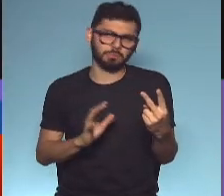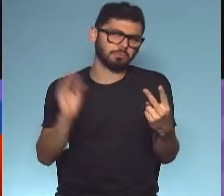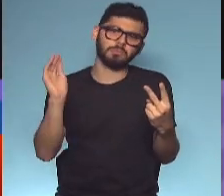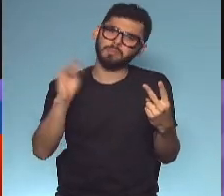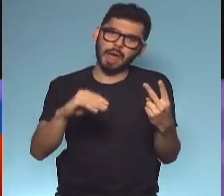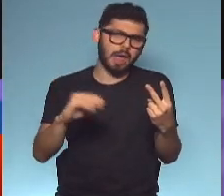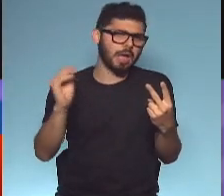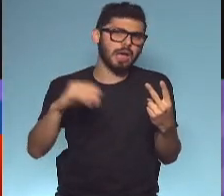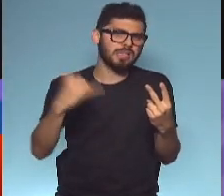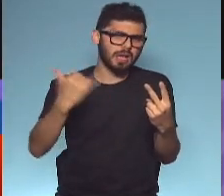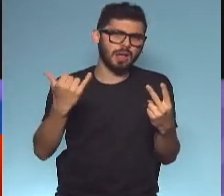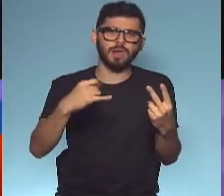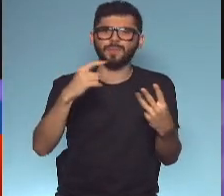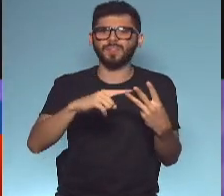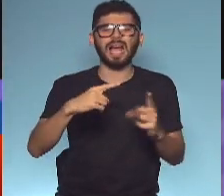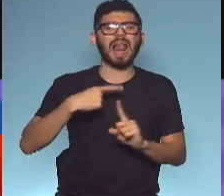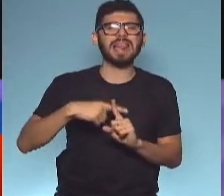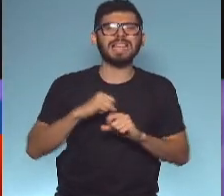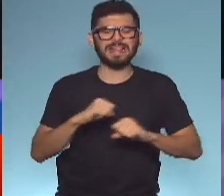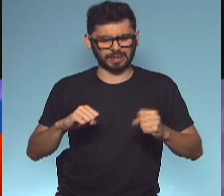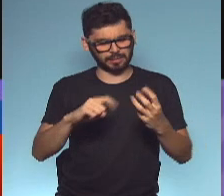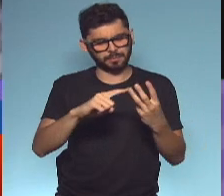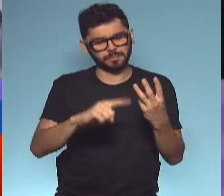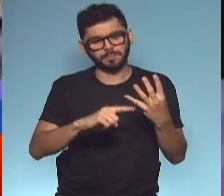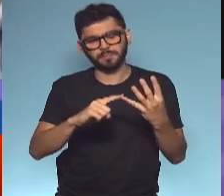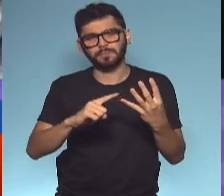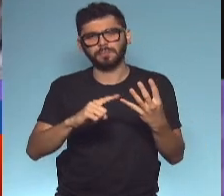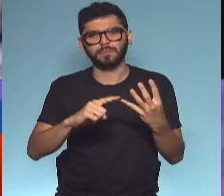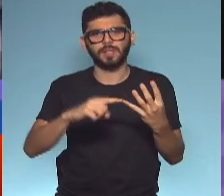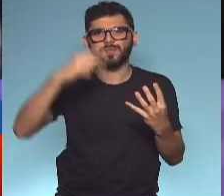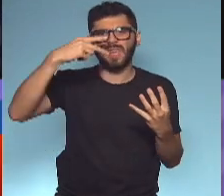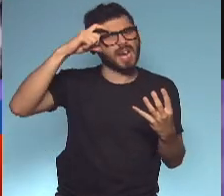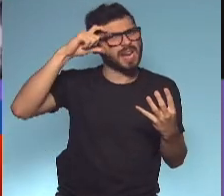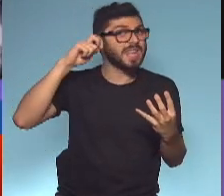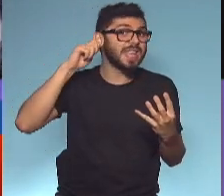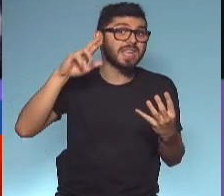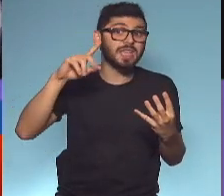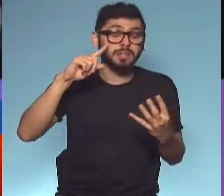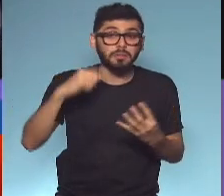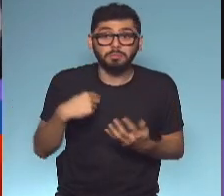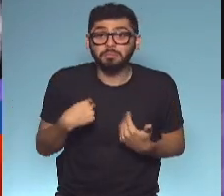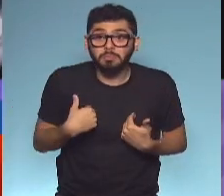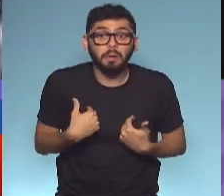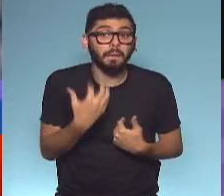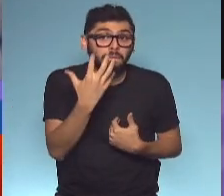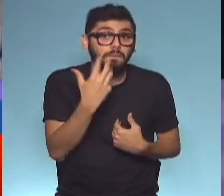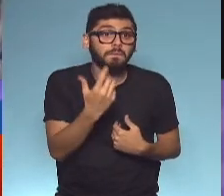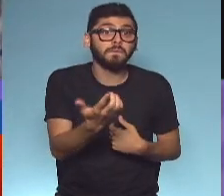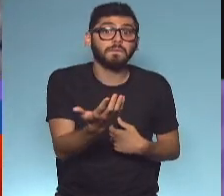aparecían Lilita Carrió, aparecían Mario Negri. Digo, yo quisiera escuchar algún